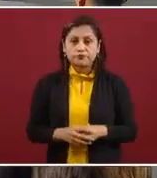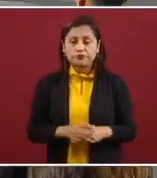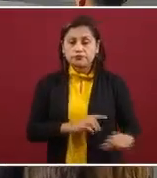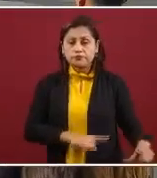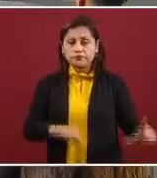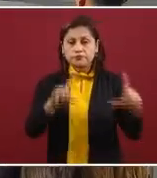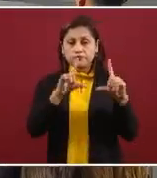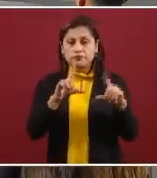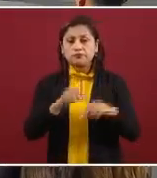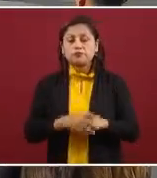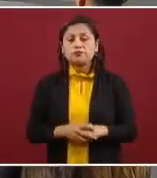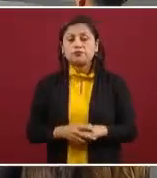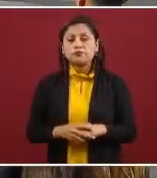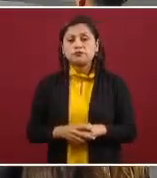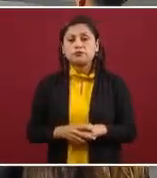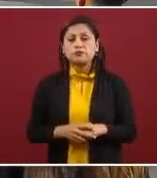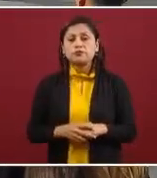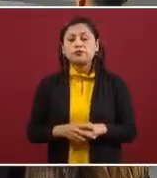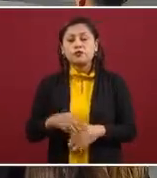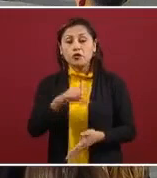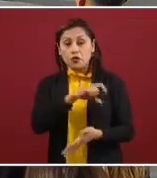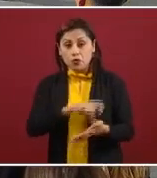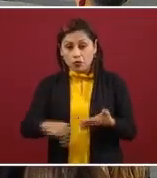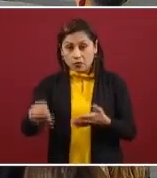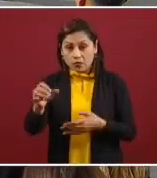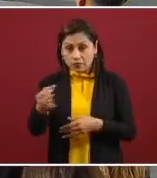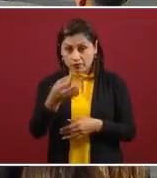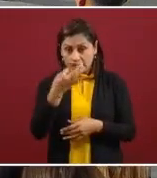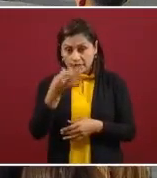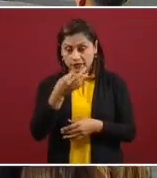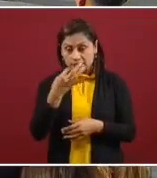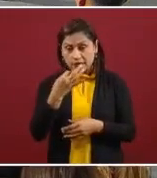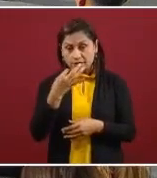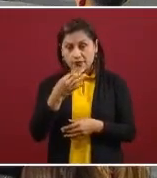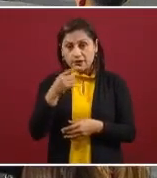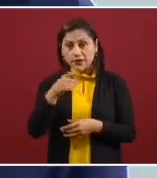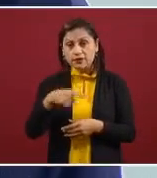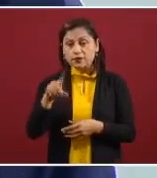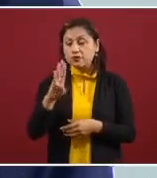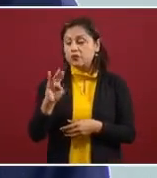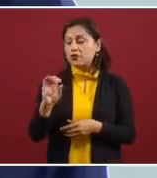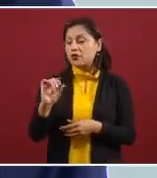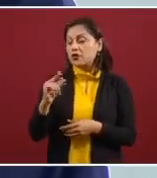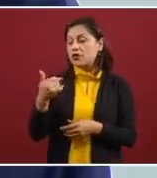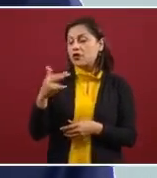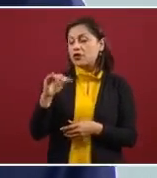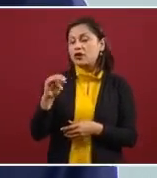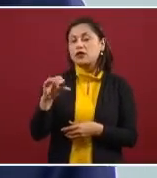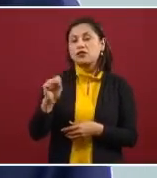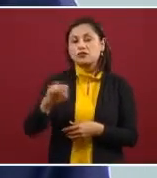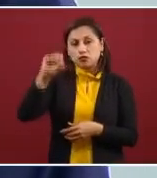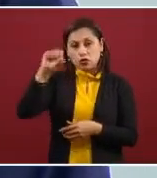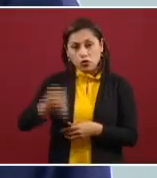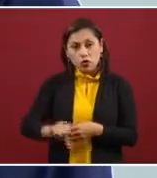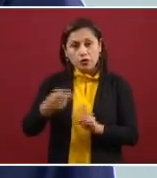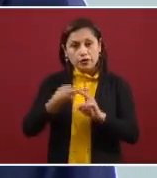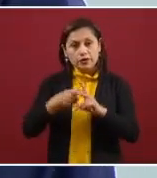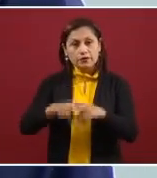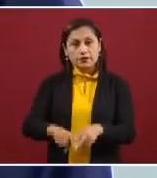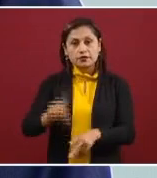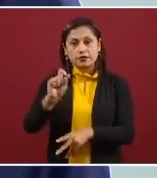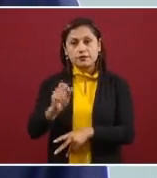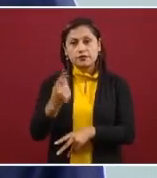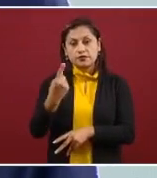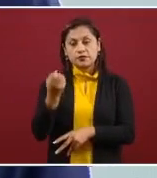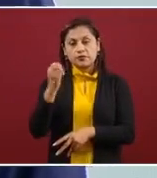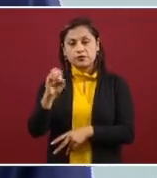La adquisición de medicamentos biológicos se establecerá a partir de hoy, 21 de octubre,